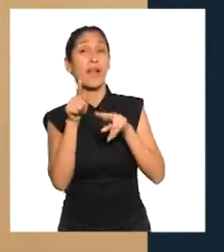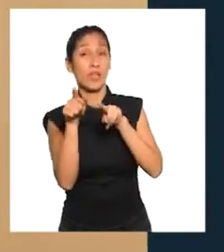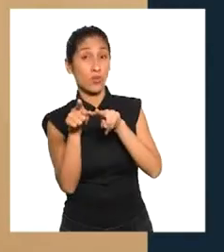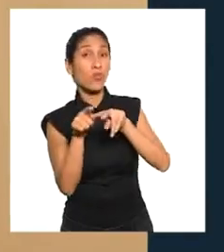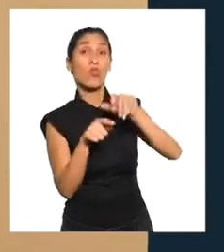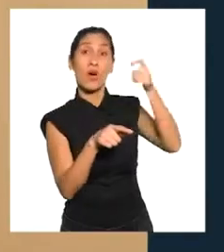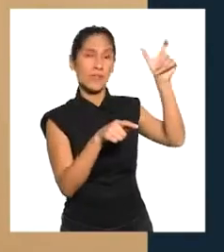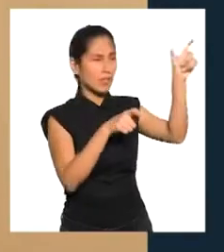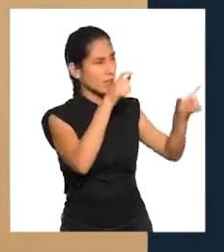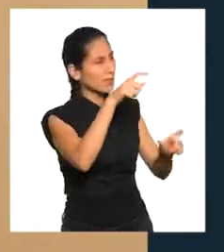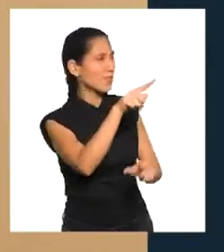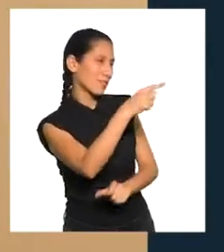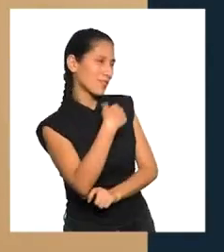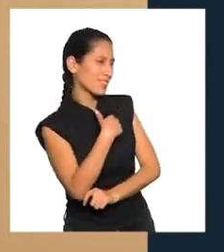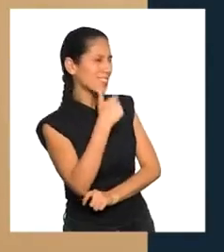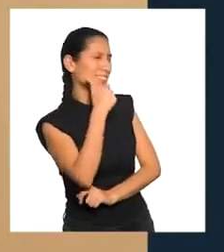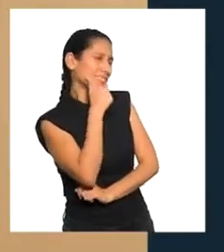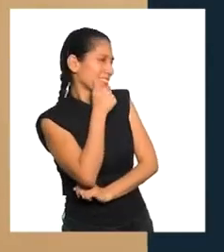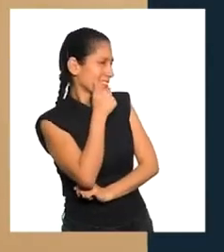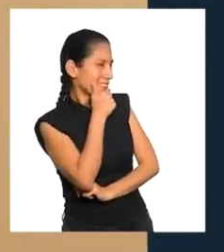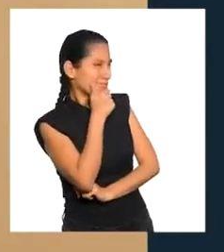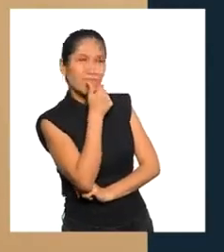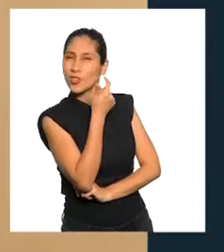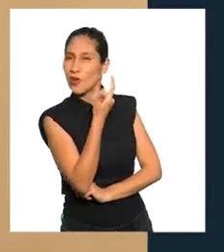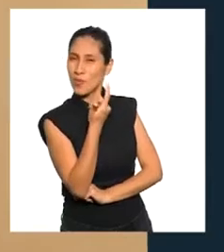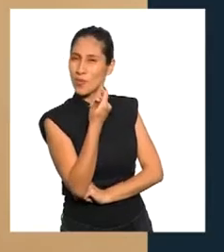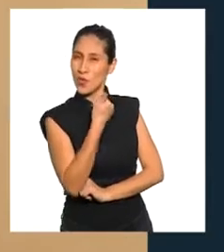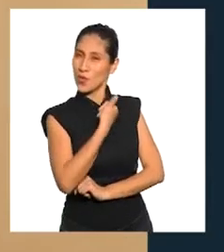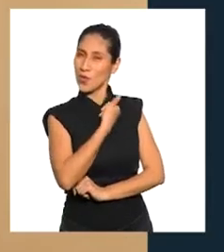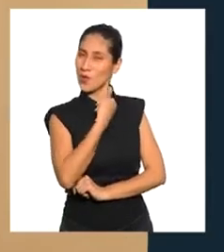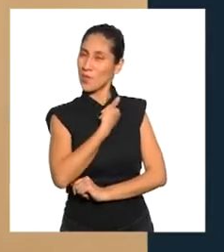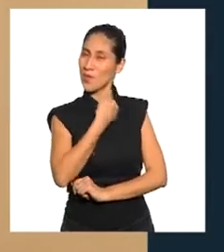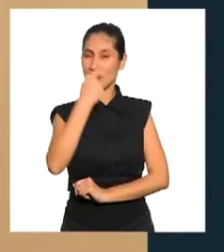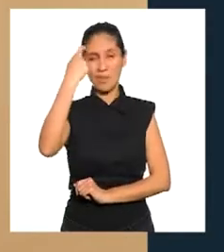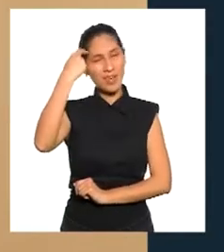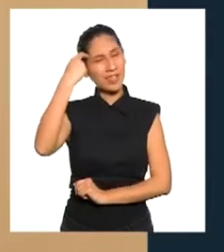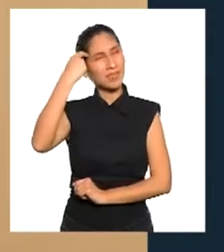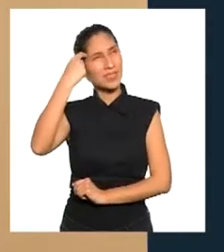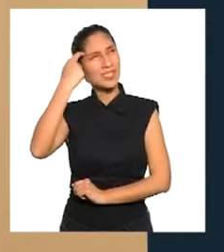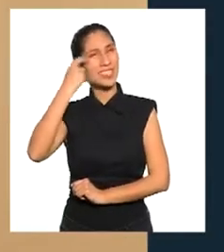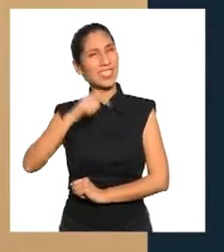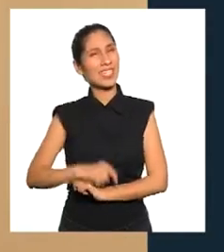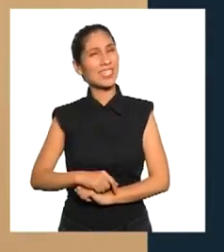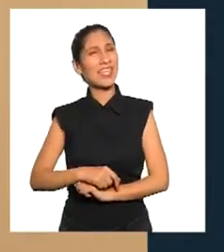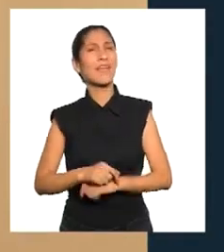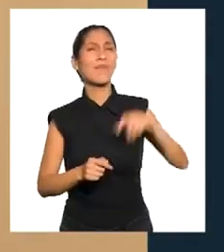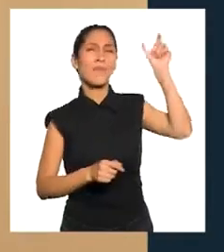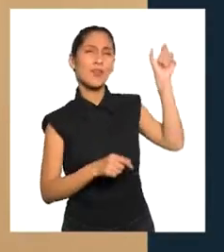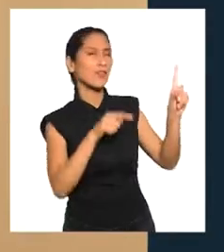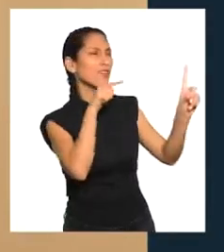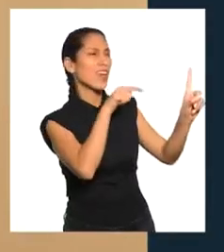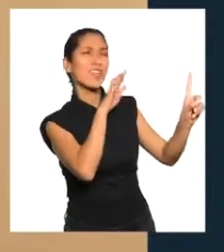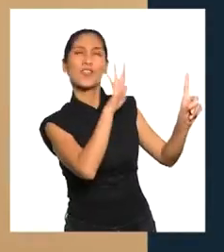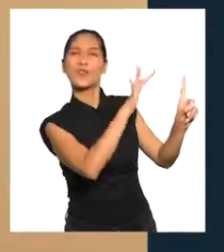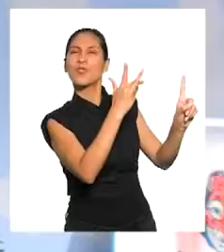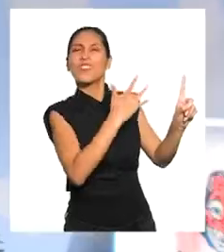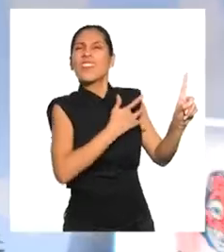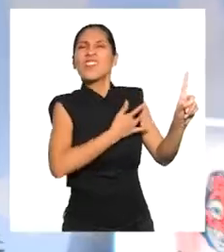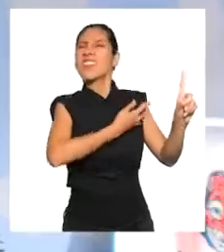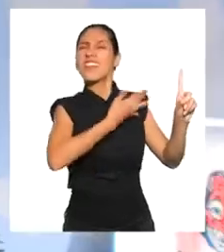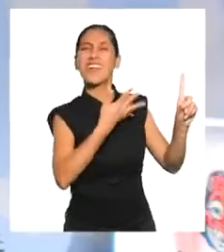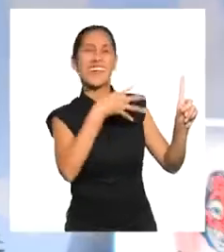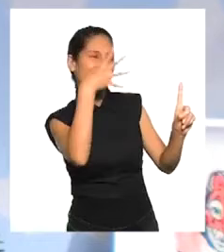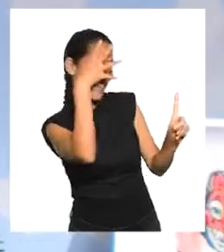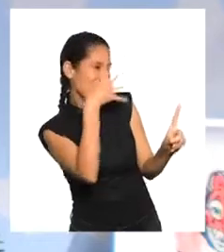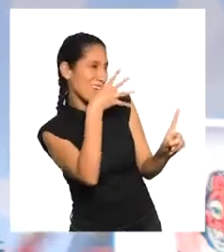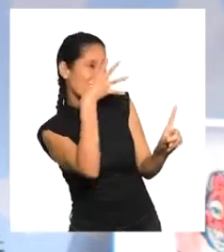y empáticos es intentar aproximarte a lo que siente esa persona.